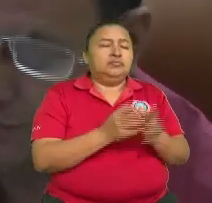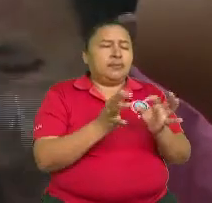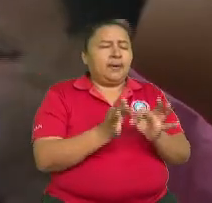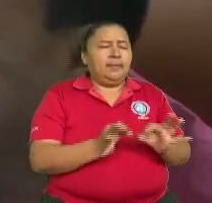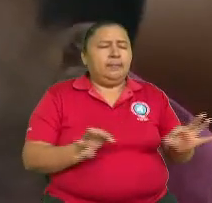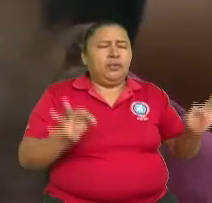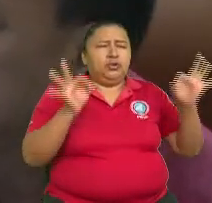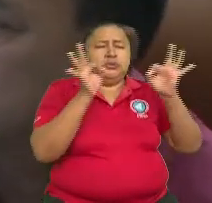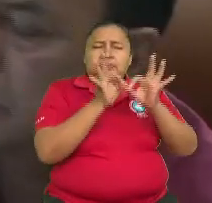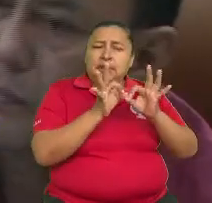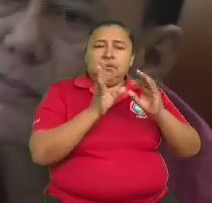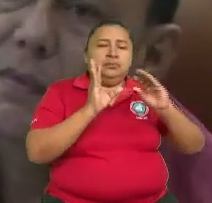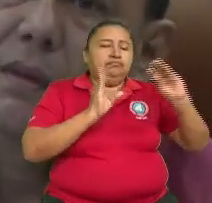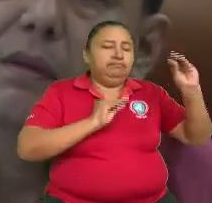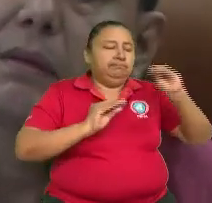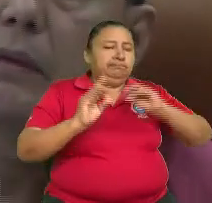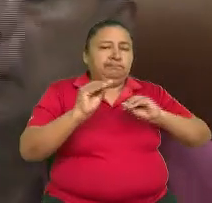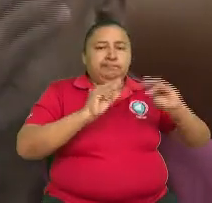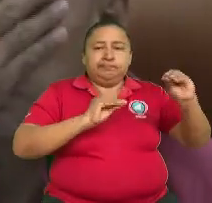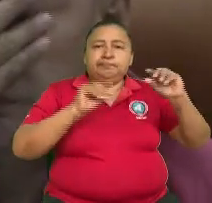importantísima discusión